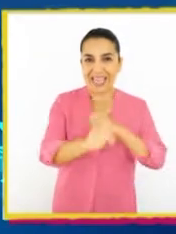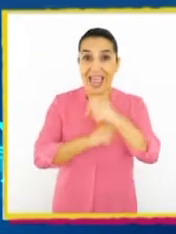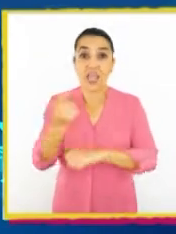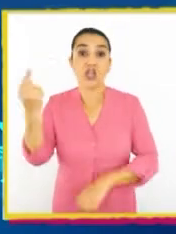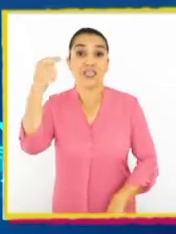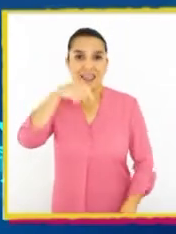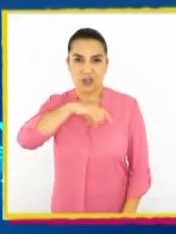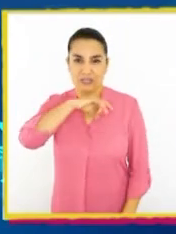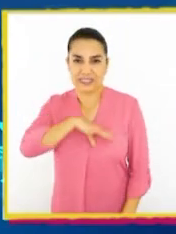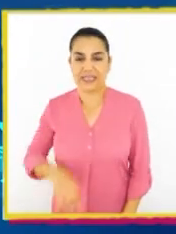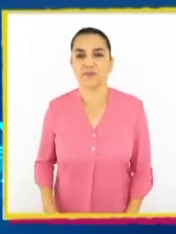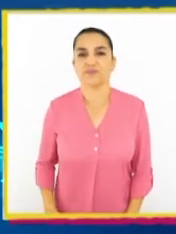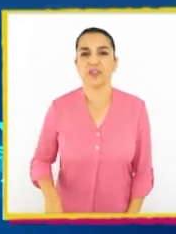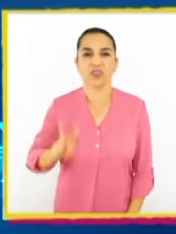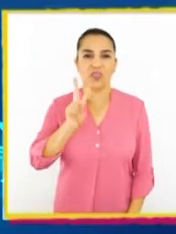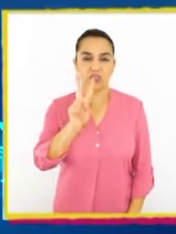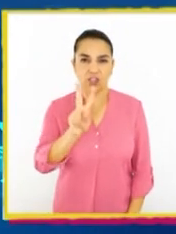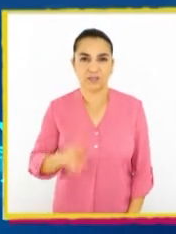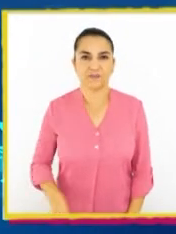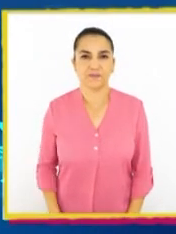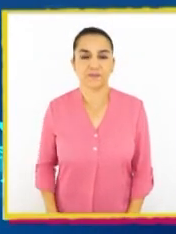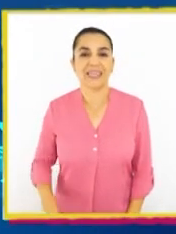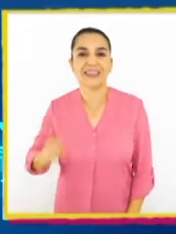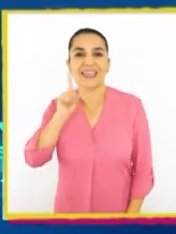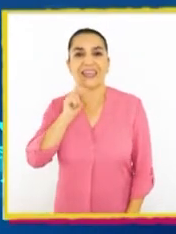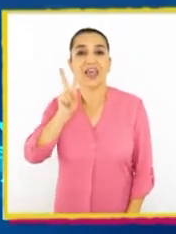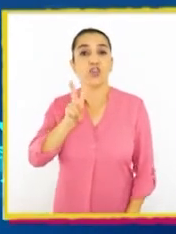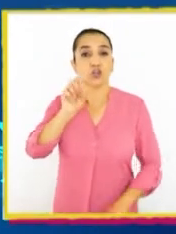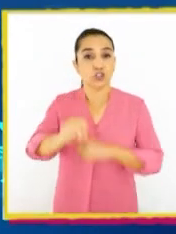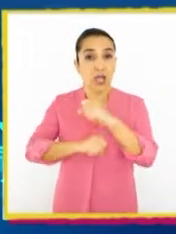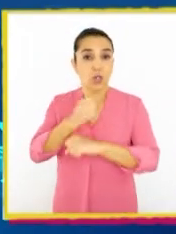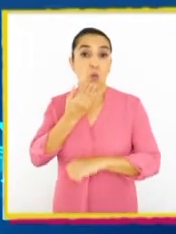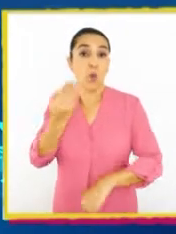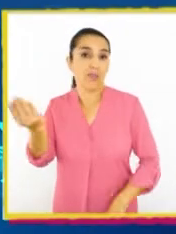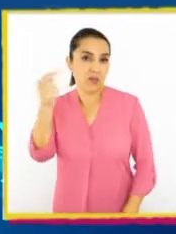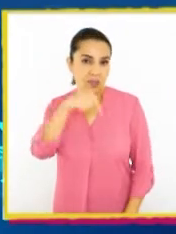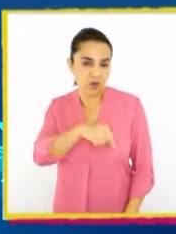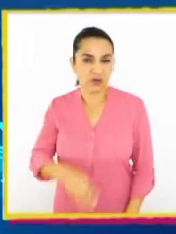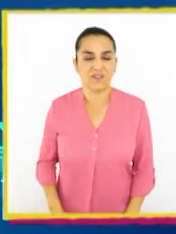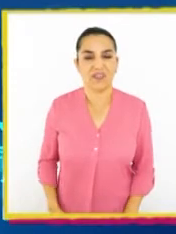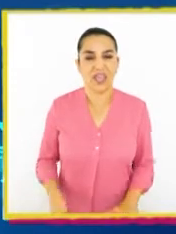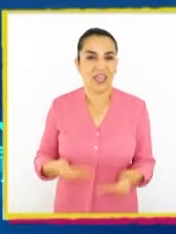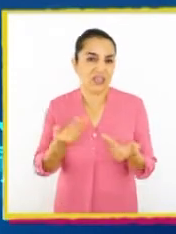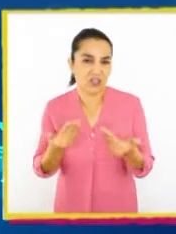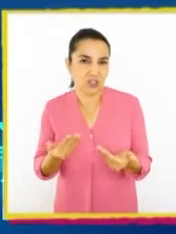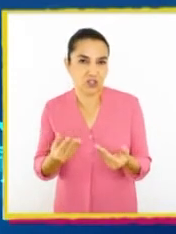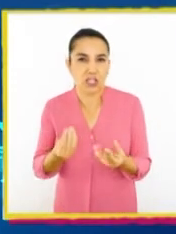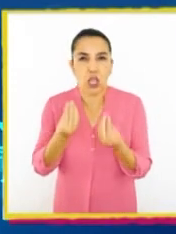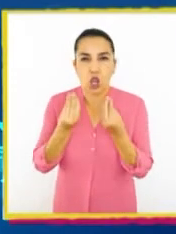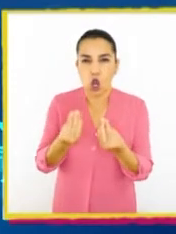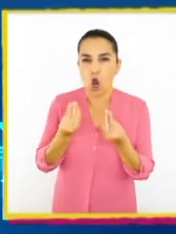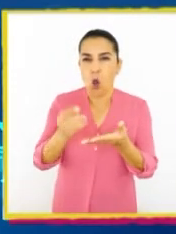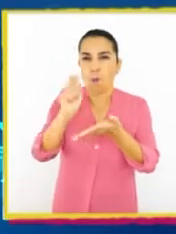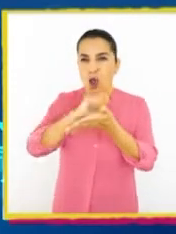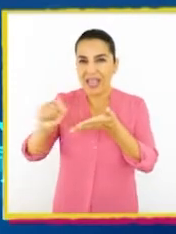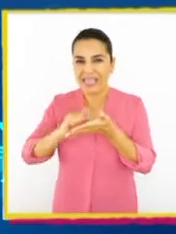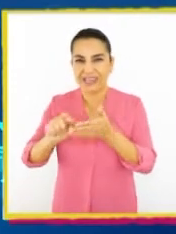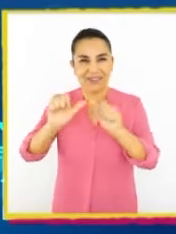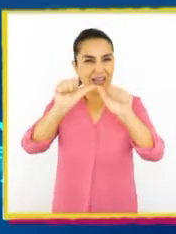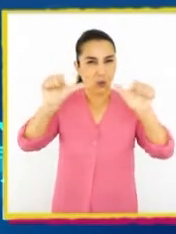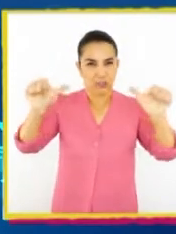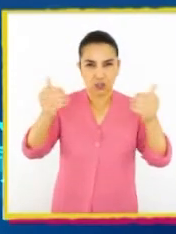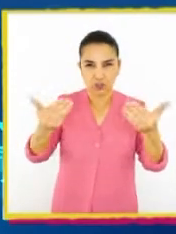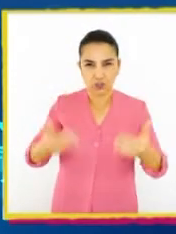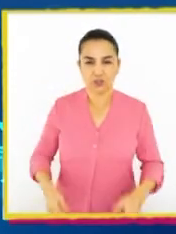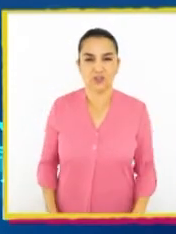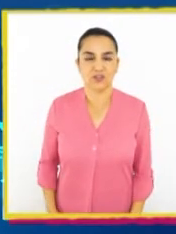1856 es el año en que llegó a Chile. Pista 2. Tenía 2 años cuando llegó. Entonces, ¿cómo podríamos plantear